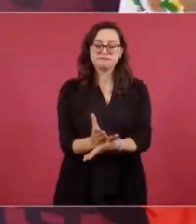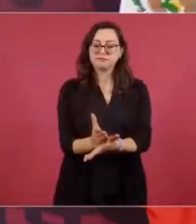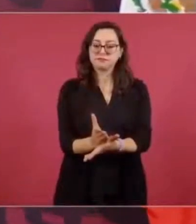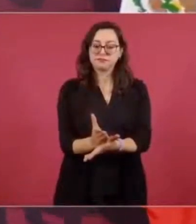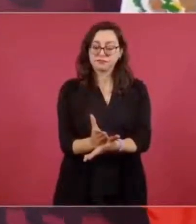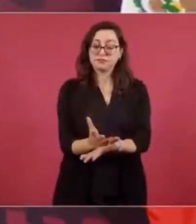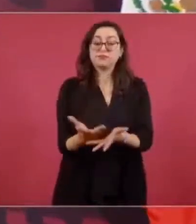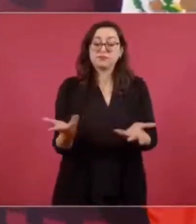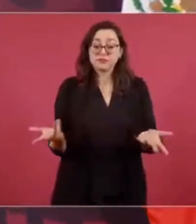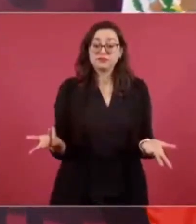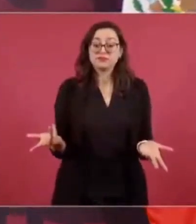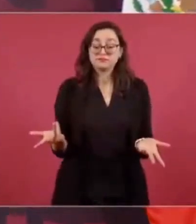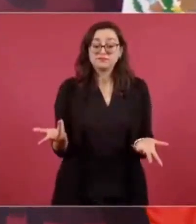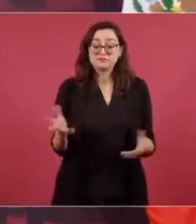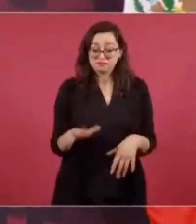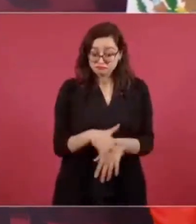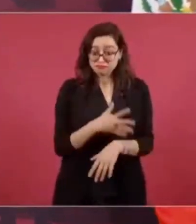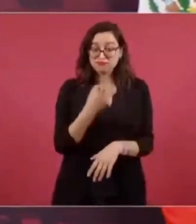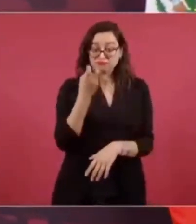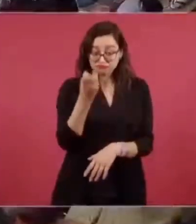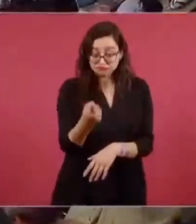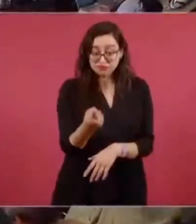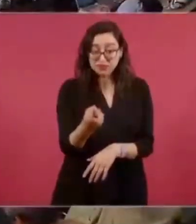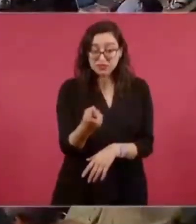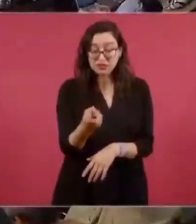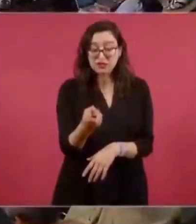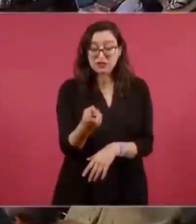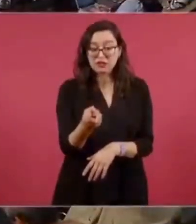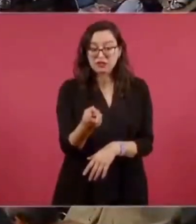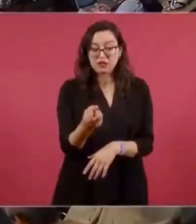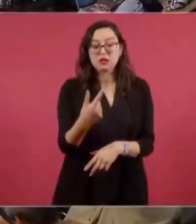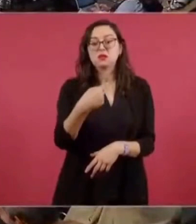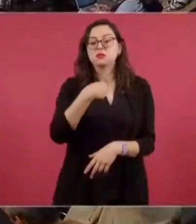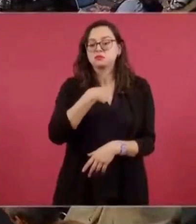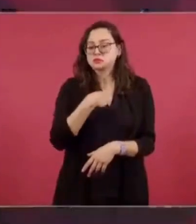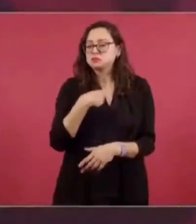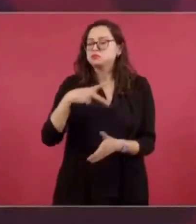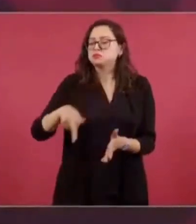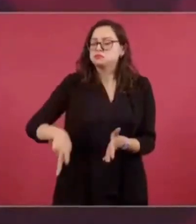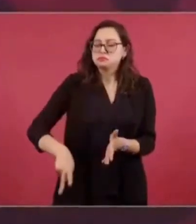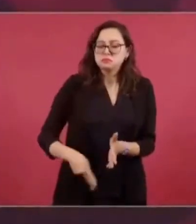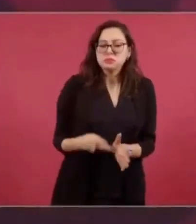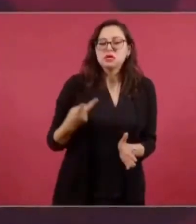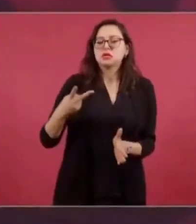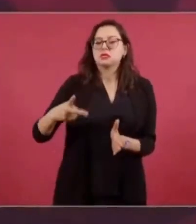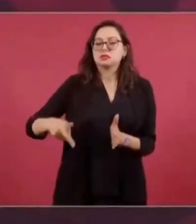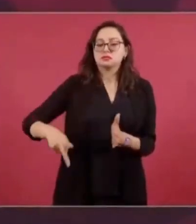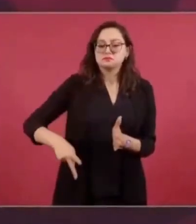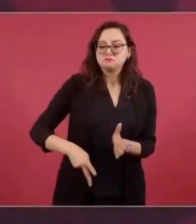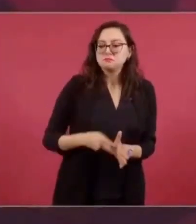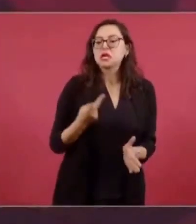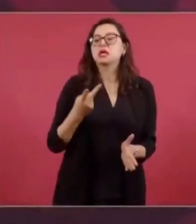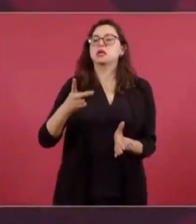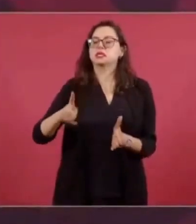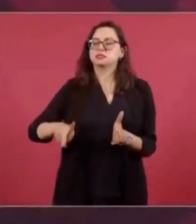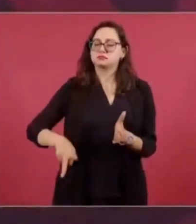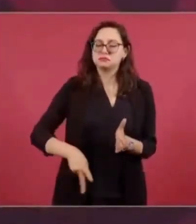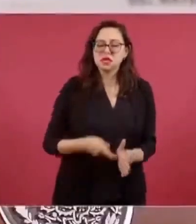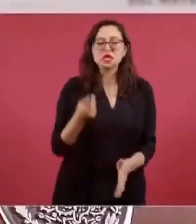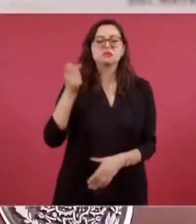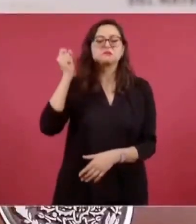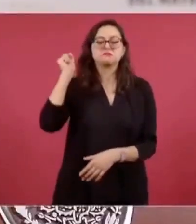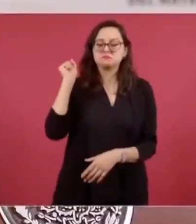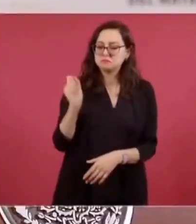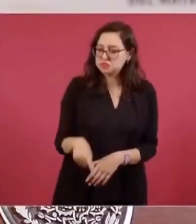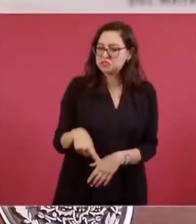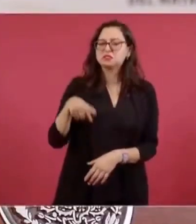Por eso no voy tampoco a cansarme de repetir o